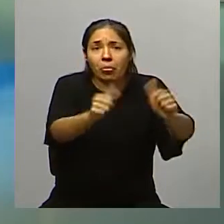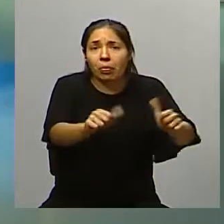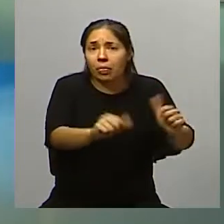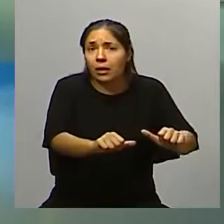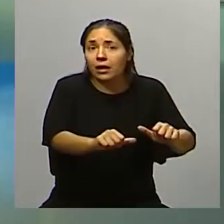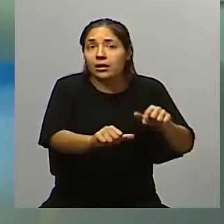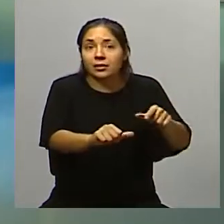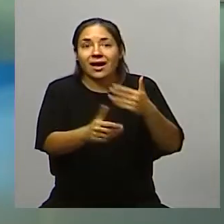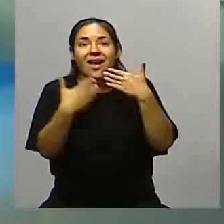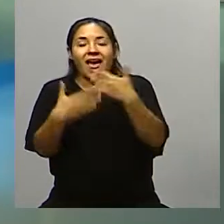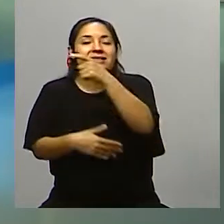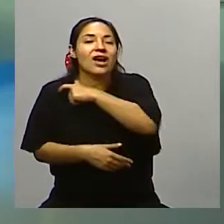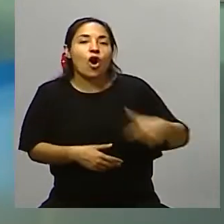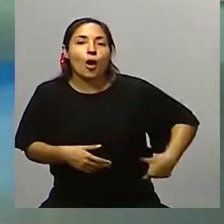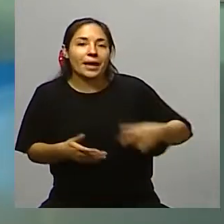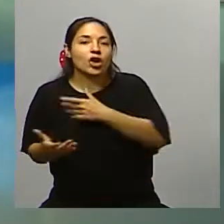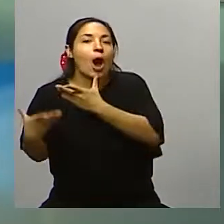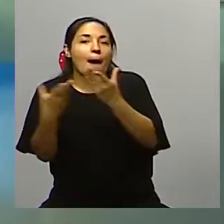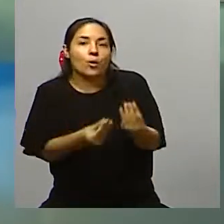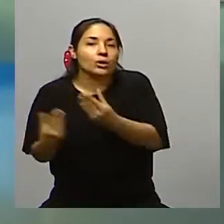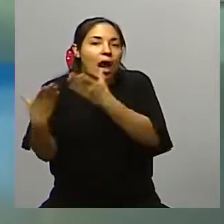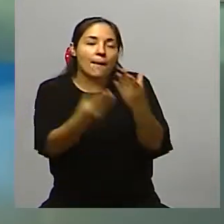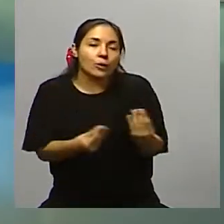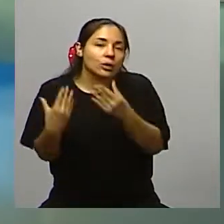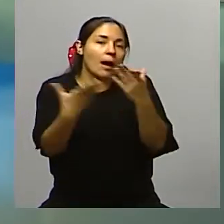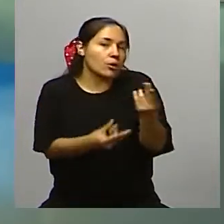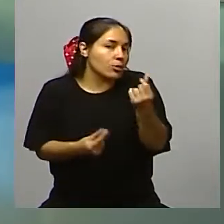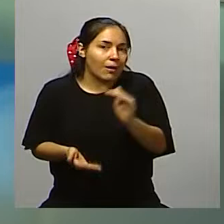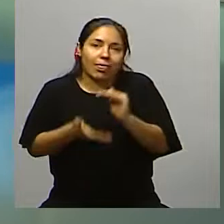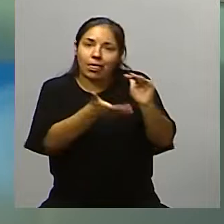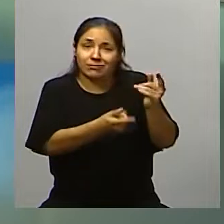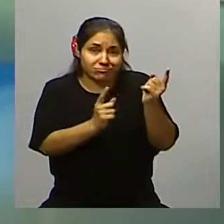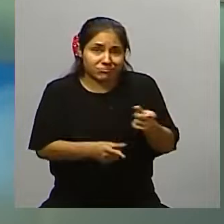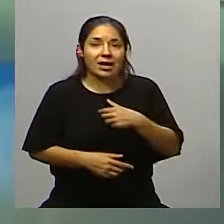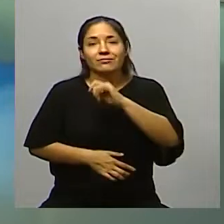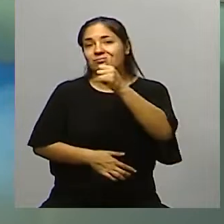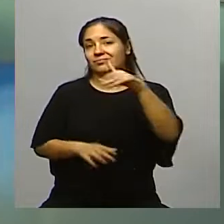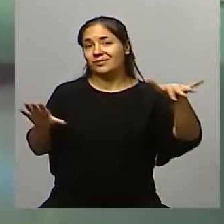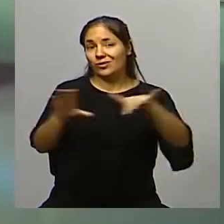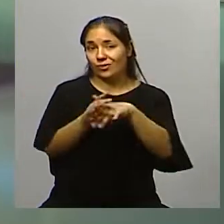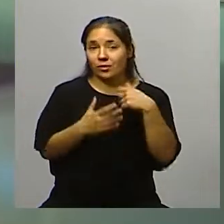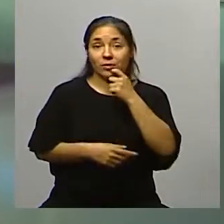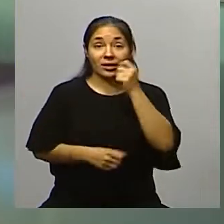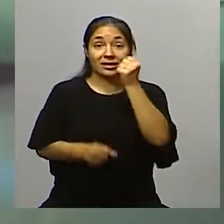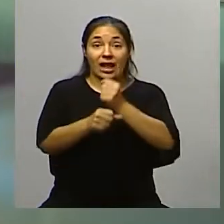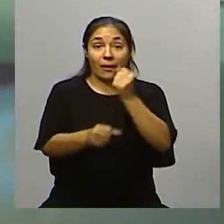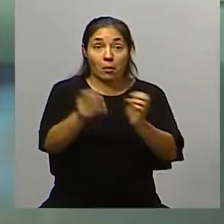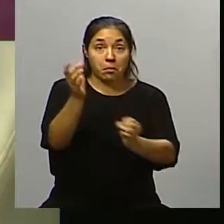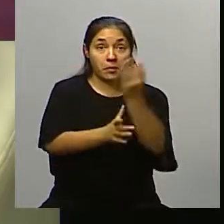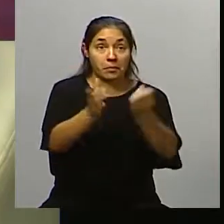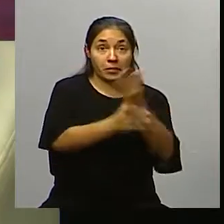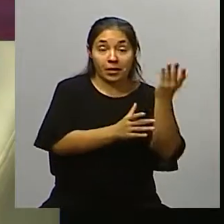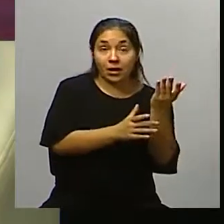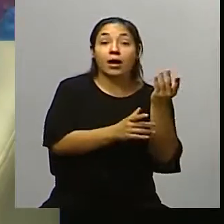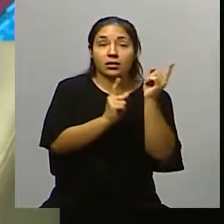a ese aporte que hacía el Estado. Por supuesto, es la concepción, ¿no? Quienes generan puestos de trabajo se